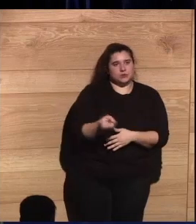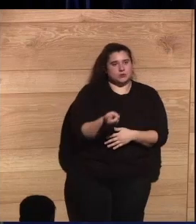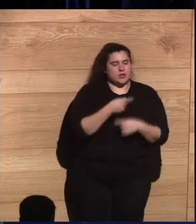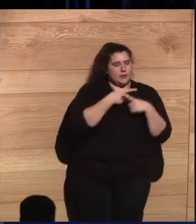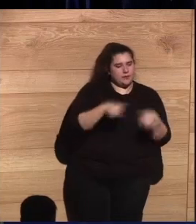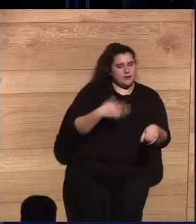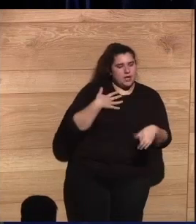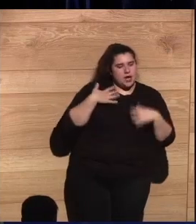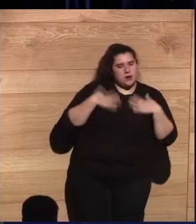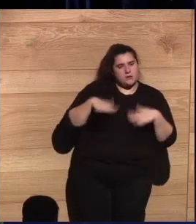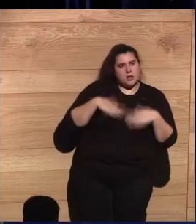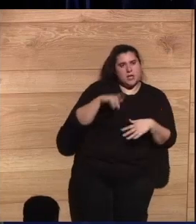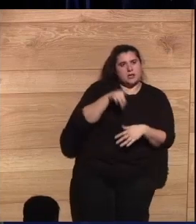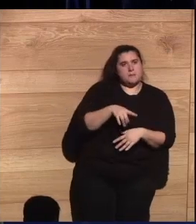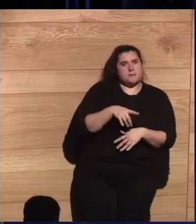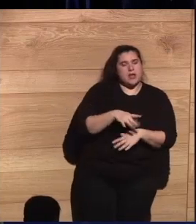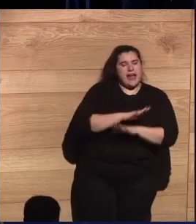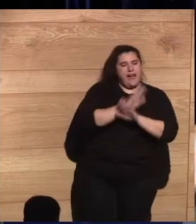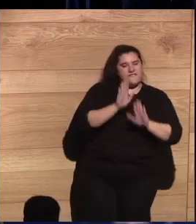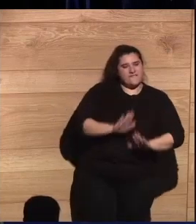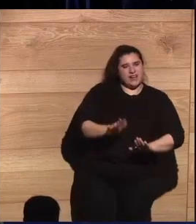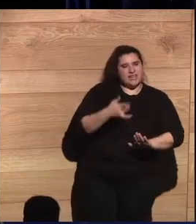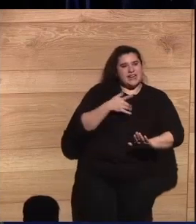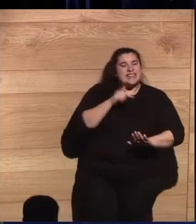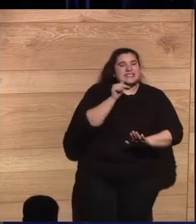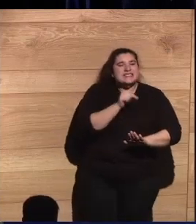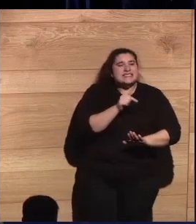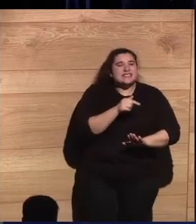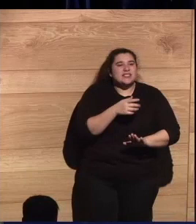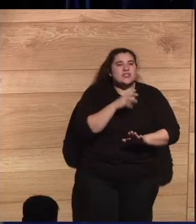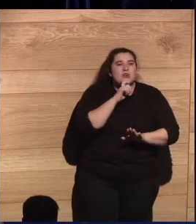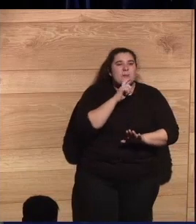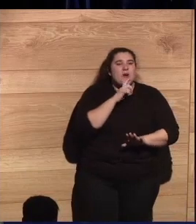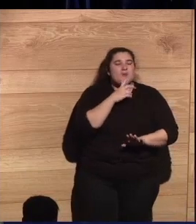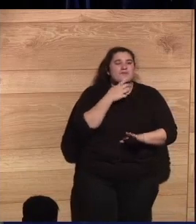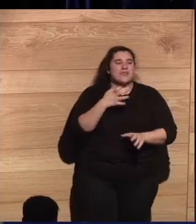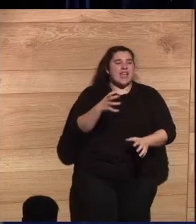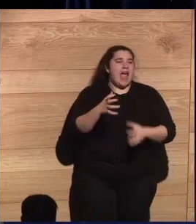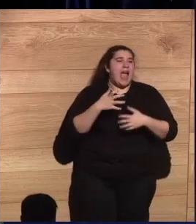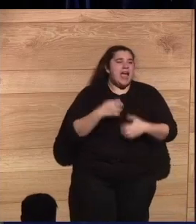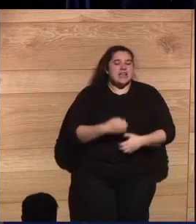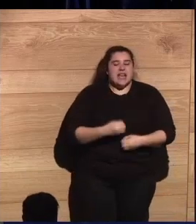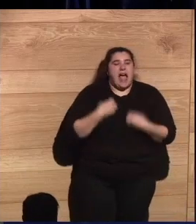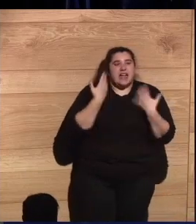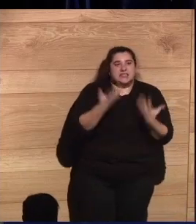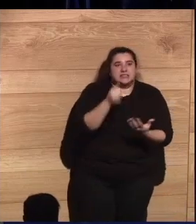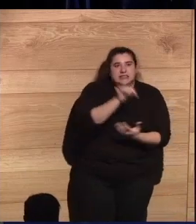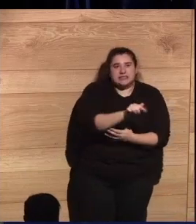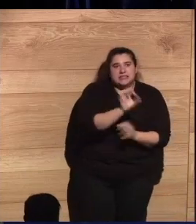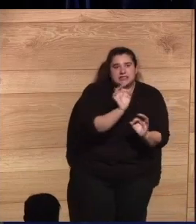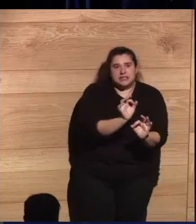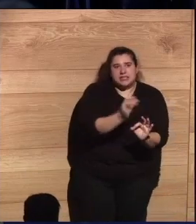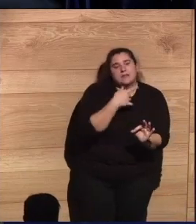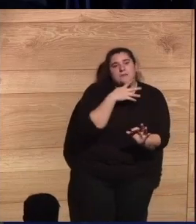el vestuario en la escena final de la Jota es casi agresivo. La policromía es